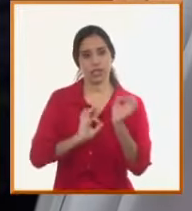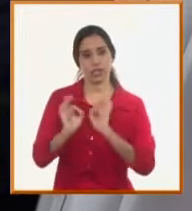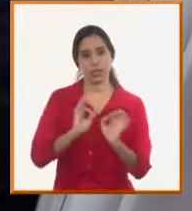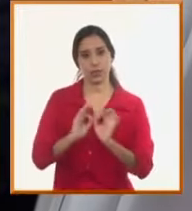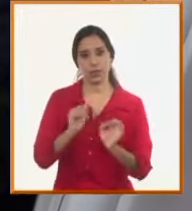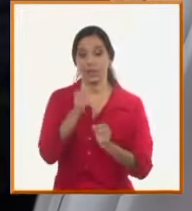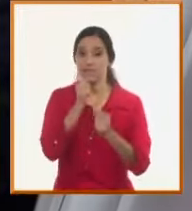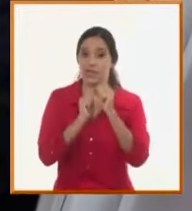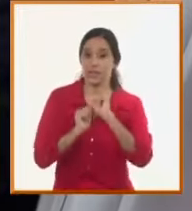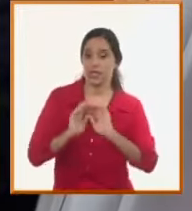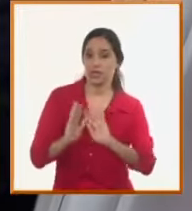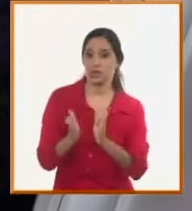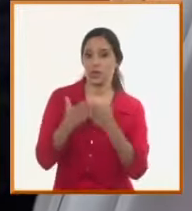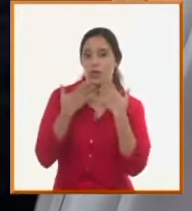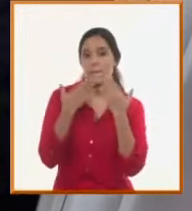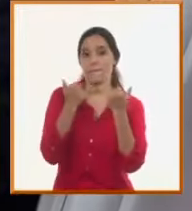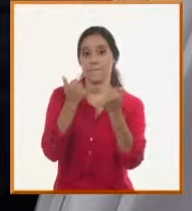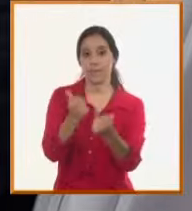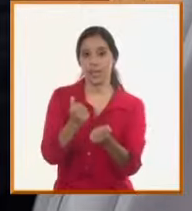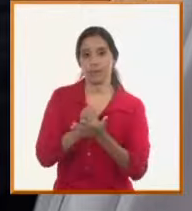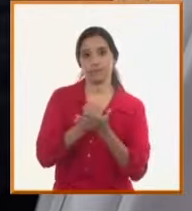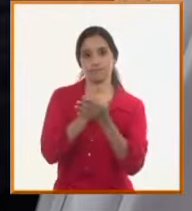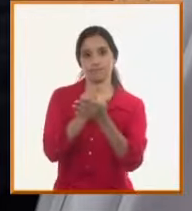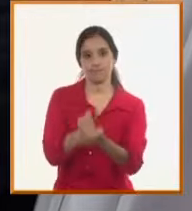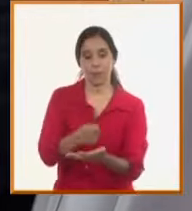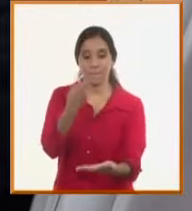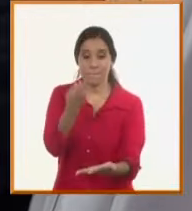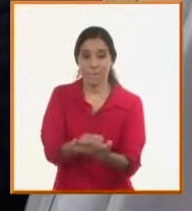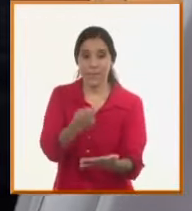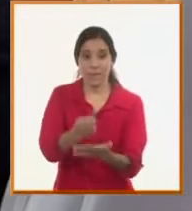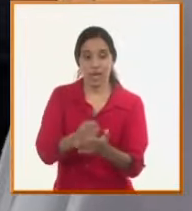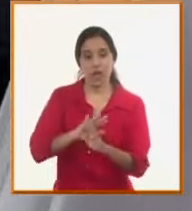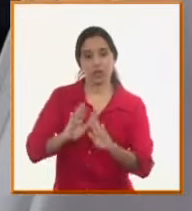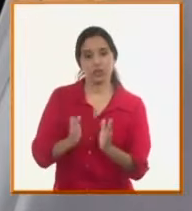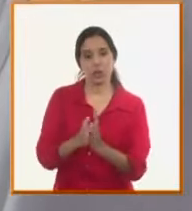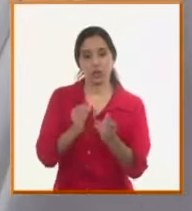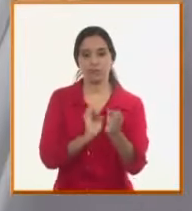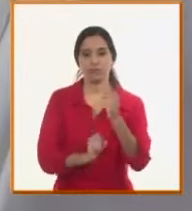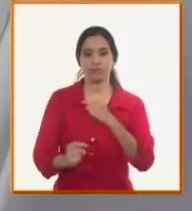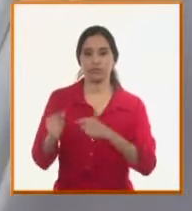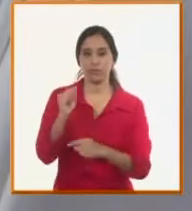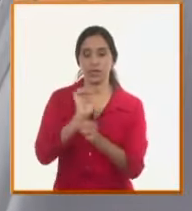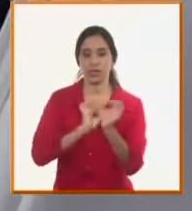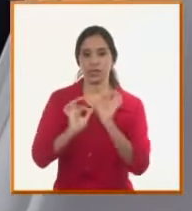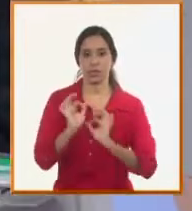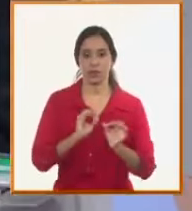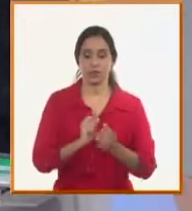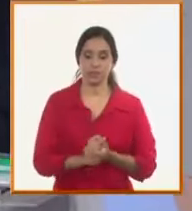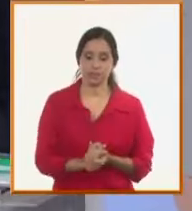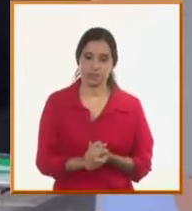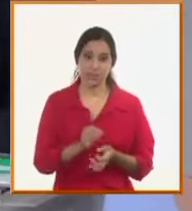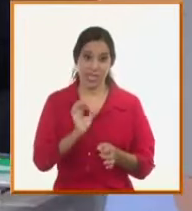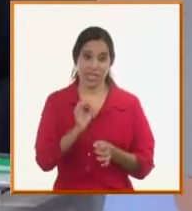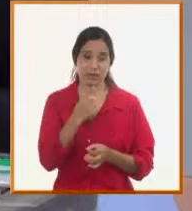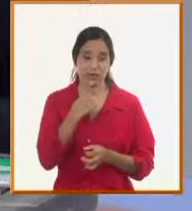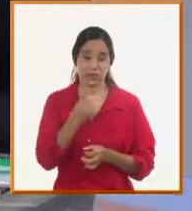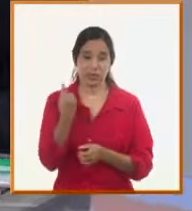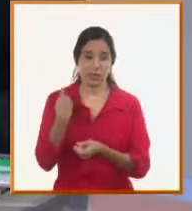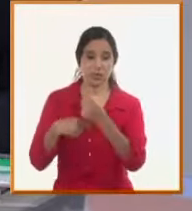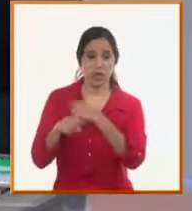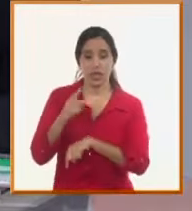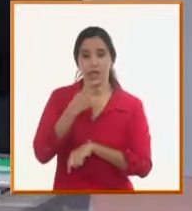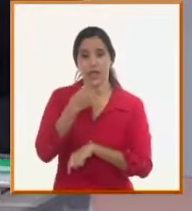clientes para la gestión y para el pago de los seguros? Así mismo, Randy. Como decíamos ayer,